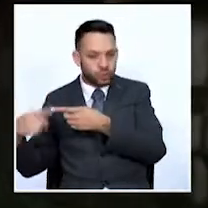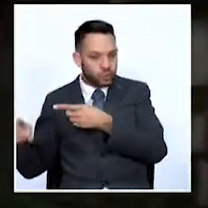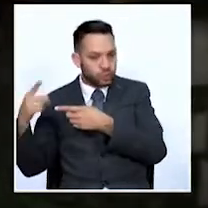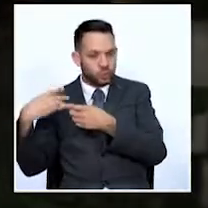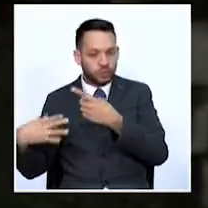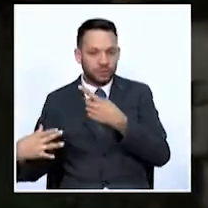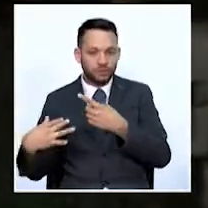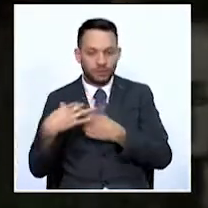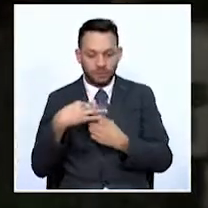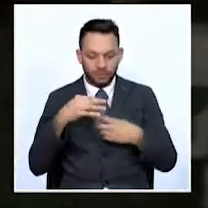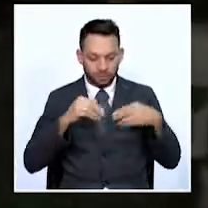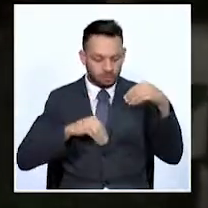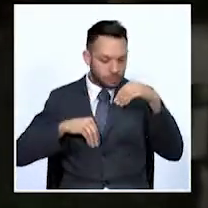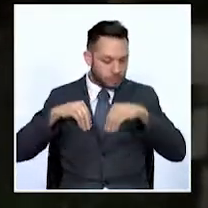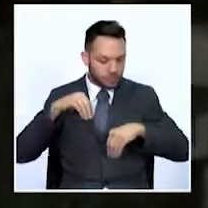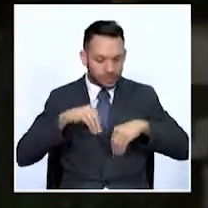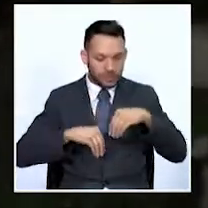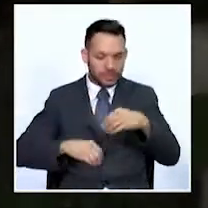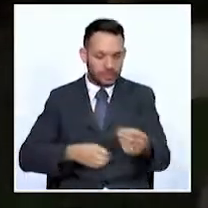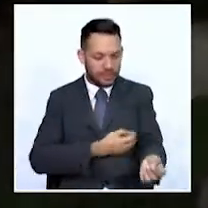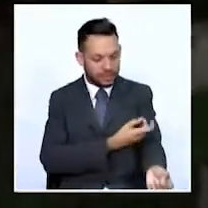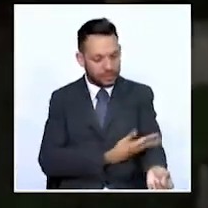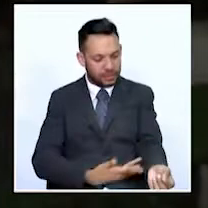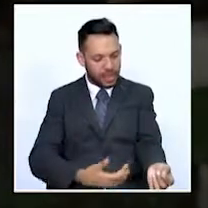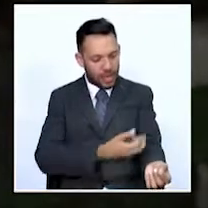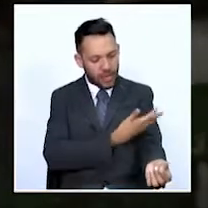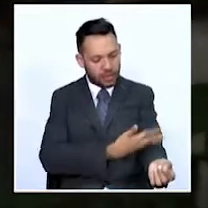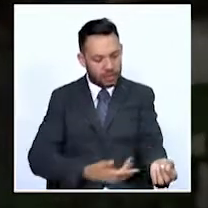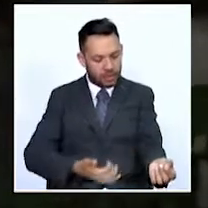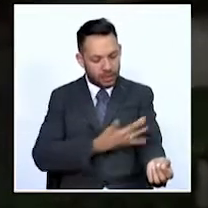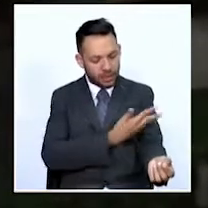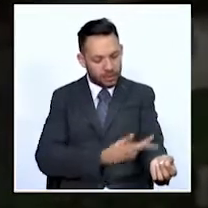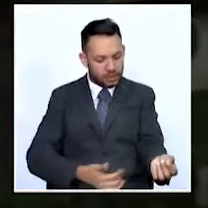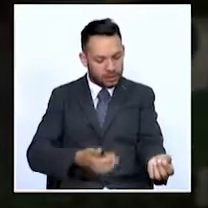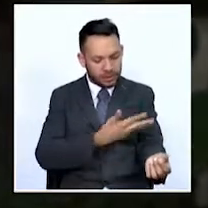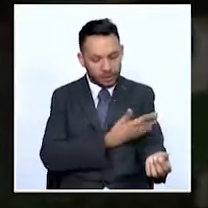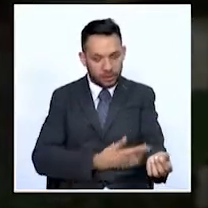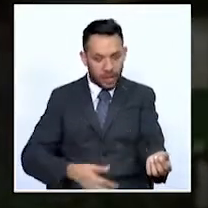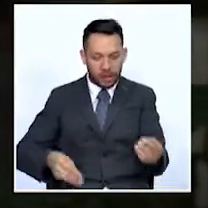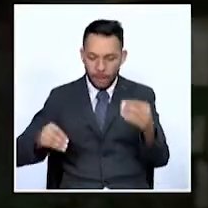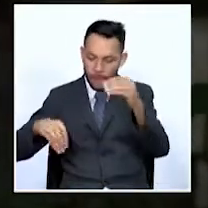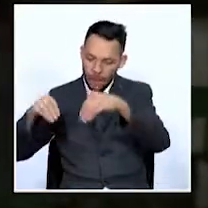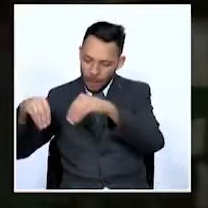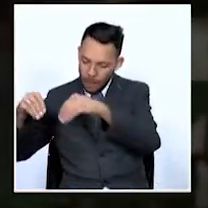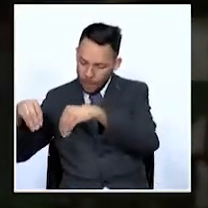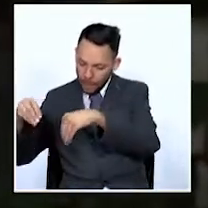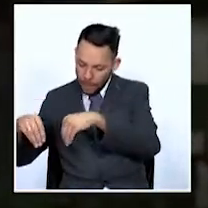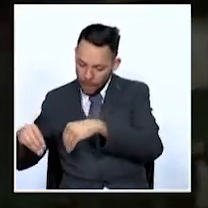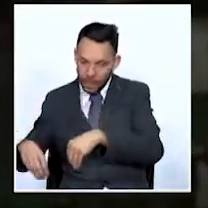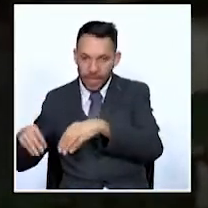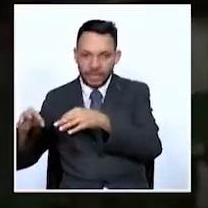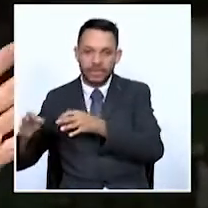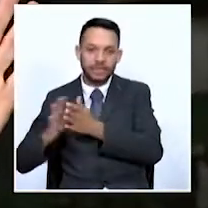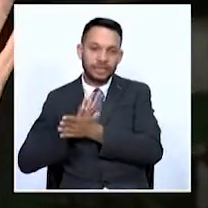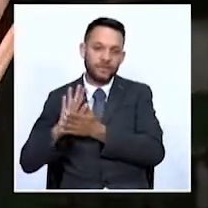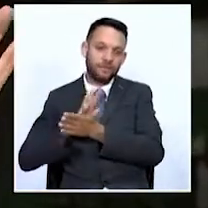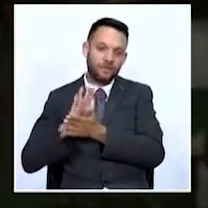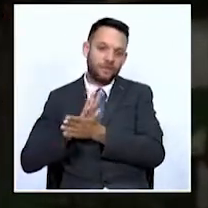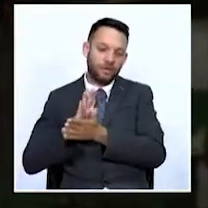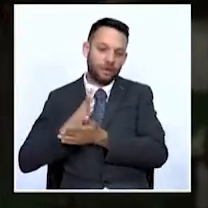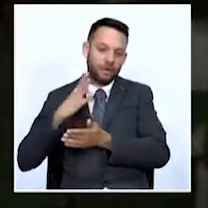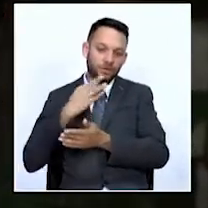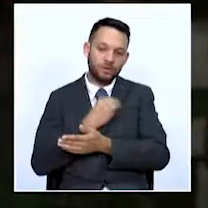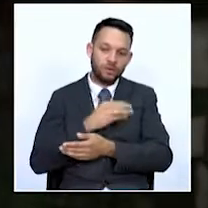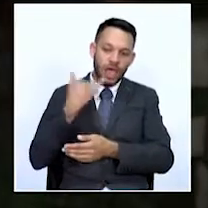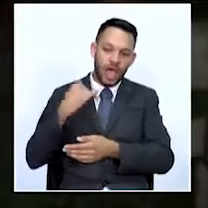que la sangre tiene. Nosotros los evaluamos como nos lo desglosan los bacteriólogos y con base a eso hacemos un